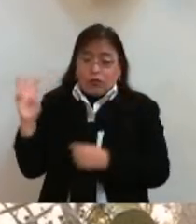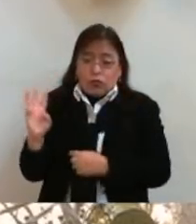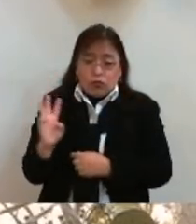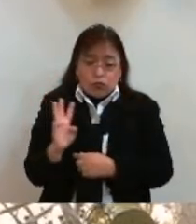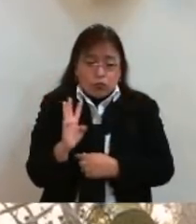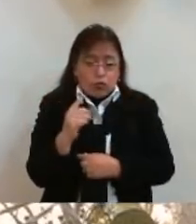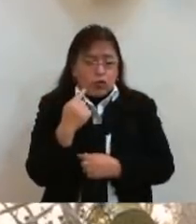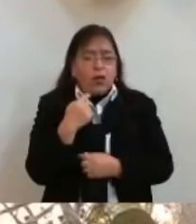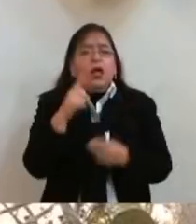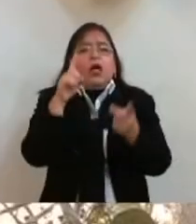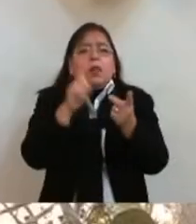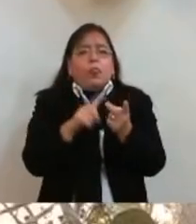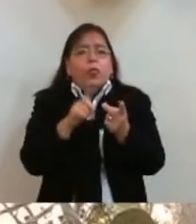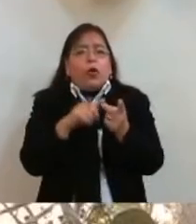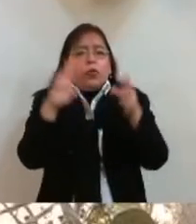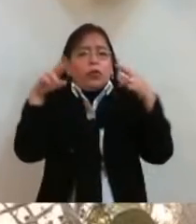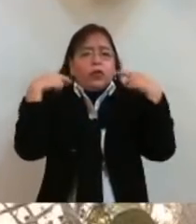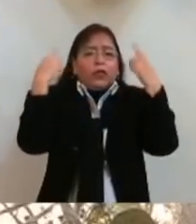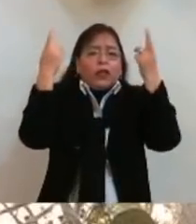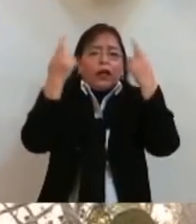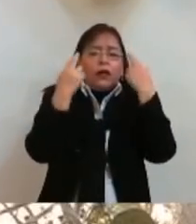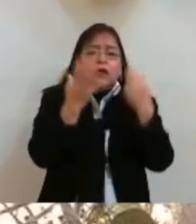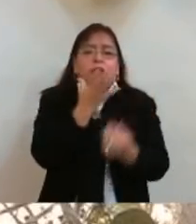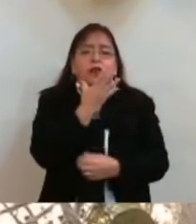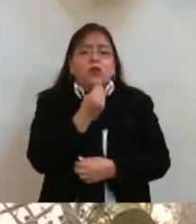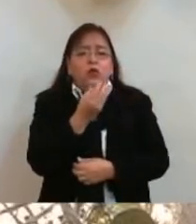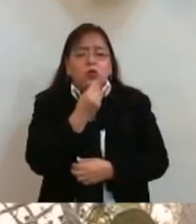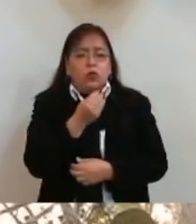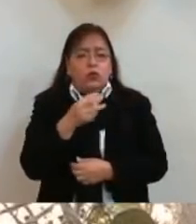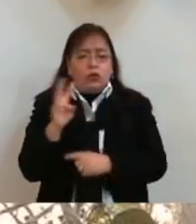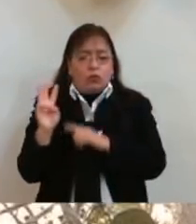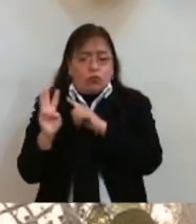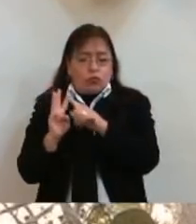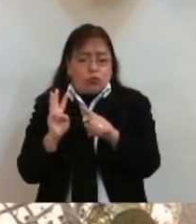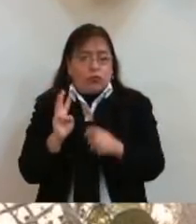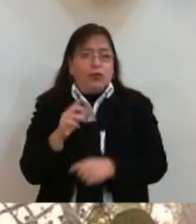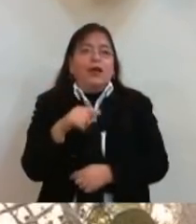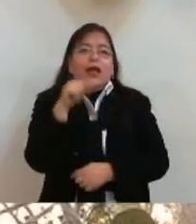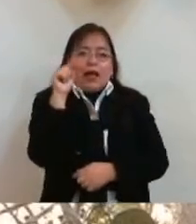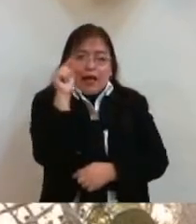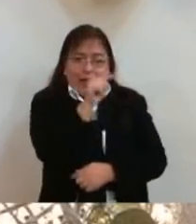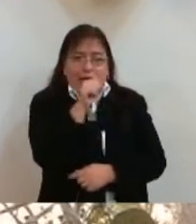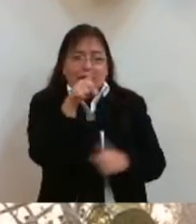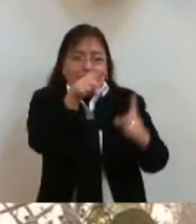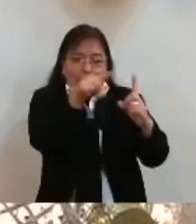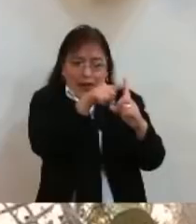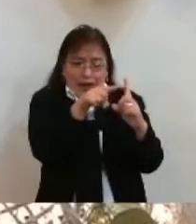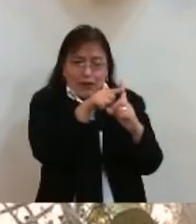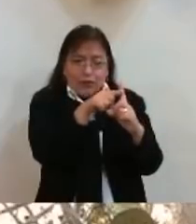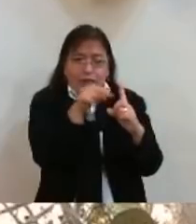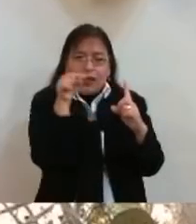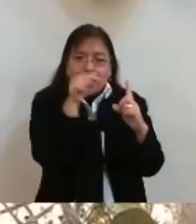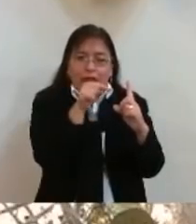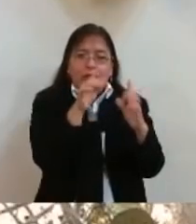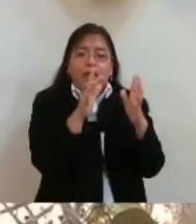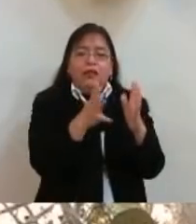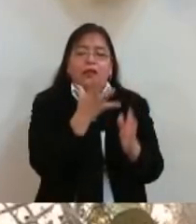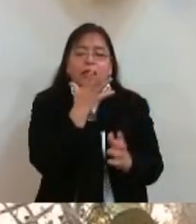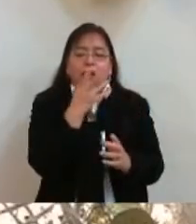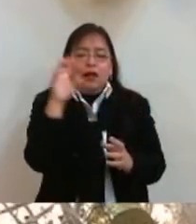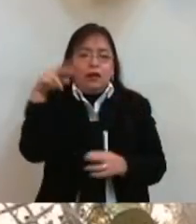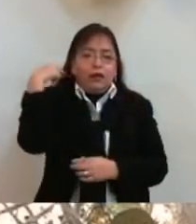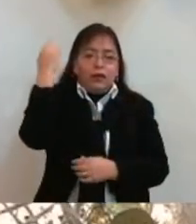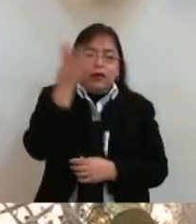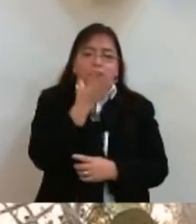dicen: ¿dónde está el rey de los judíos? Ahí está el rey de los judíos.